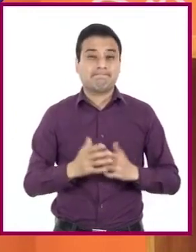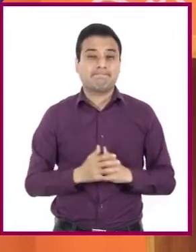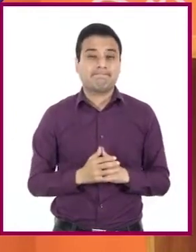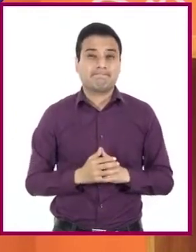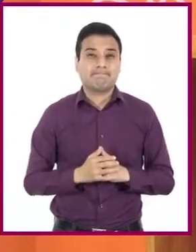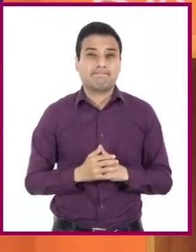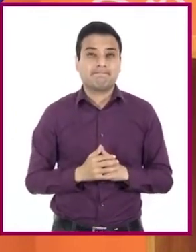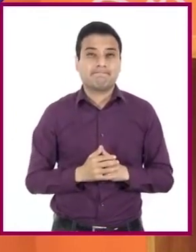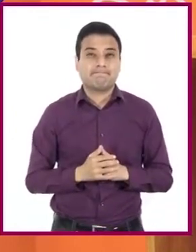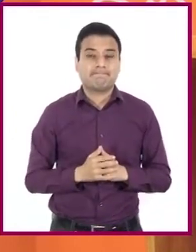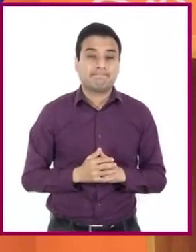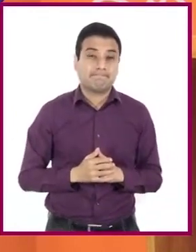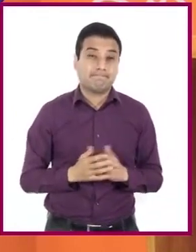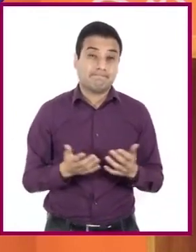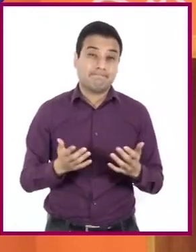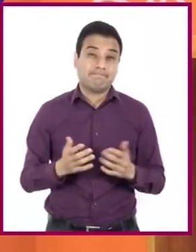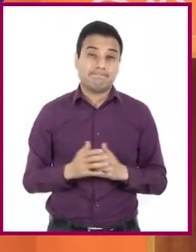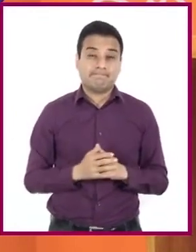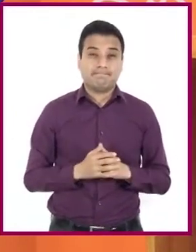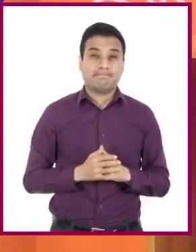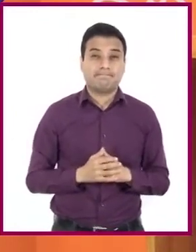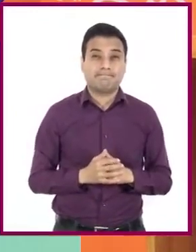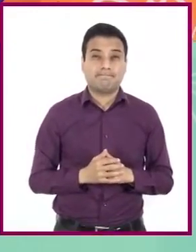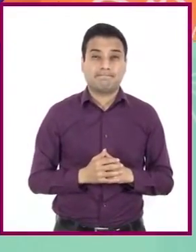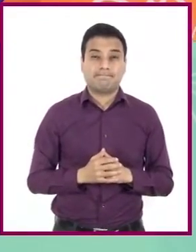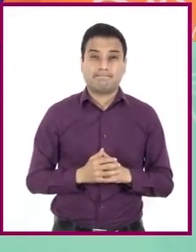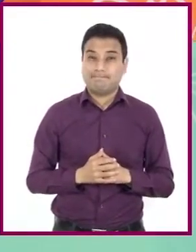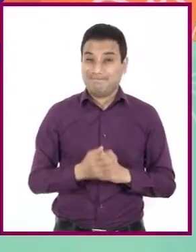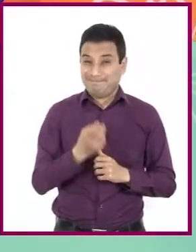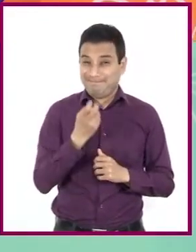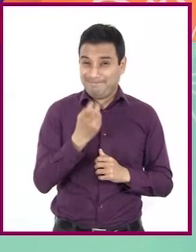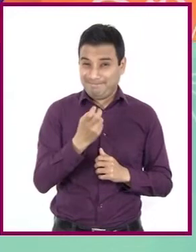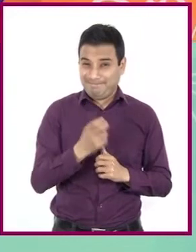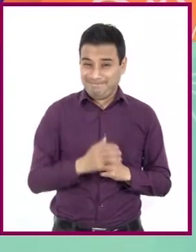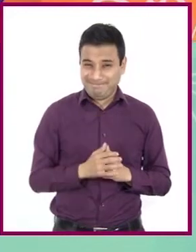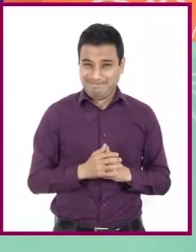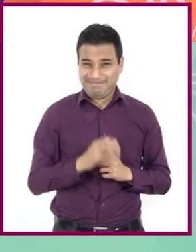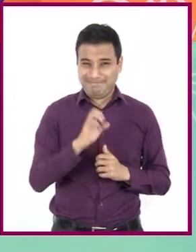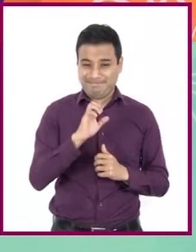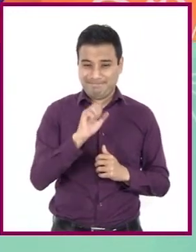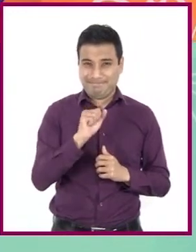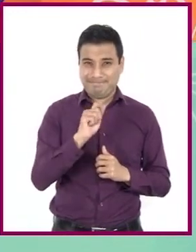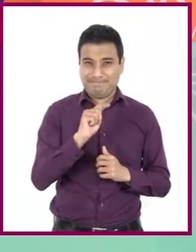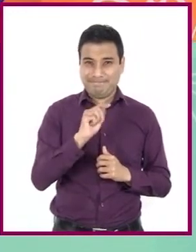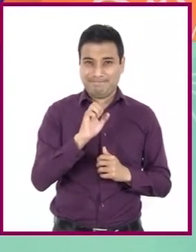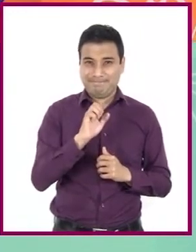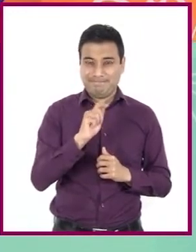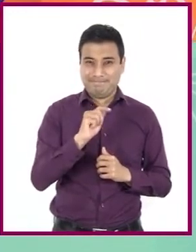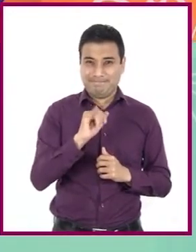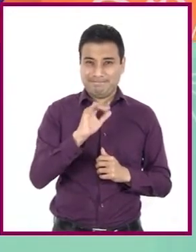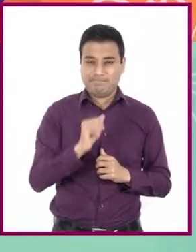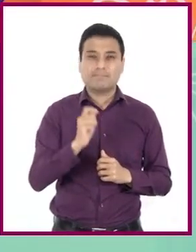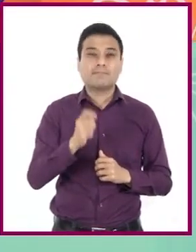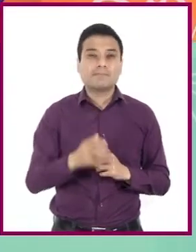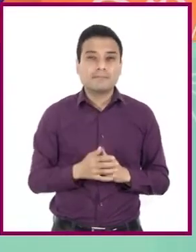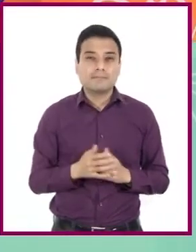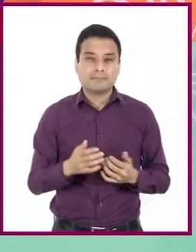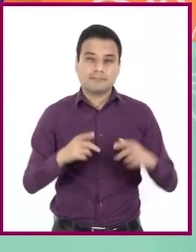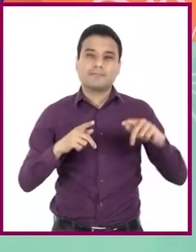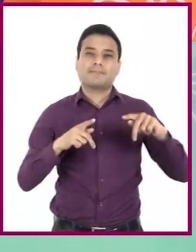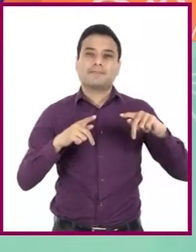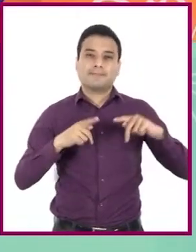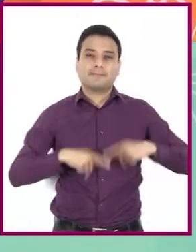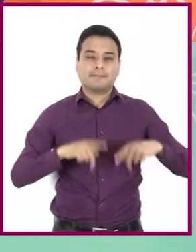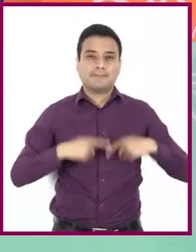La estética tiene varios campos de estudio, pero en este caso nos referimos a la manera en que nos relacionamos entre lo que